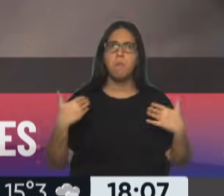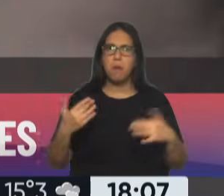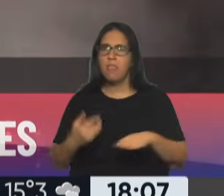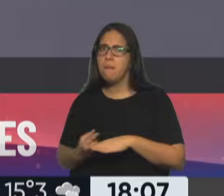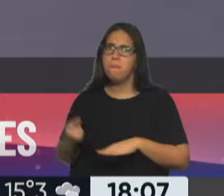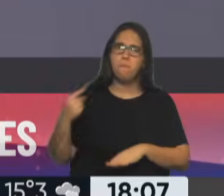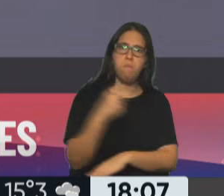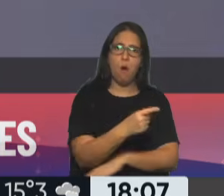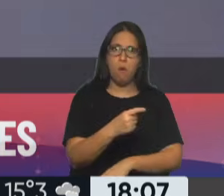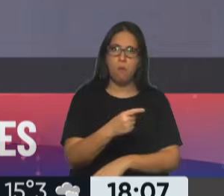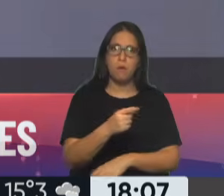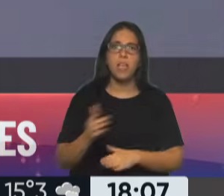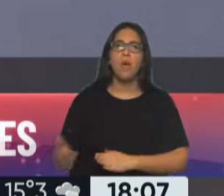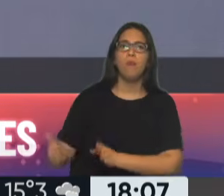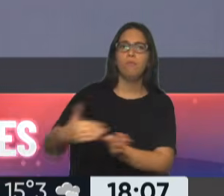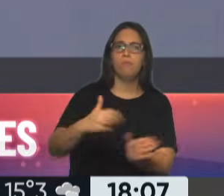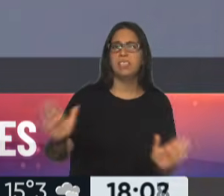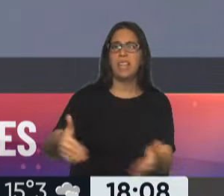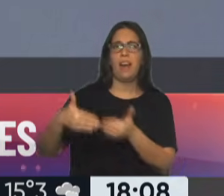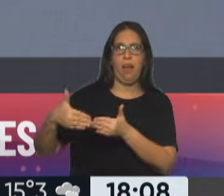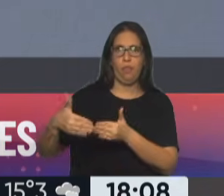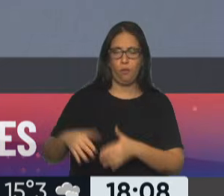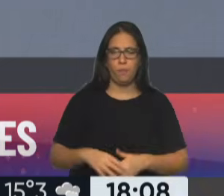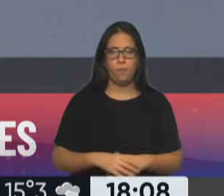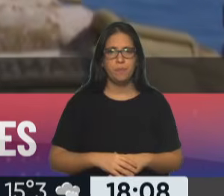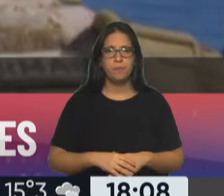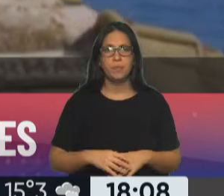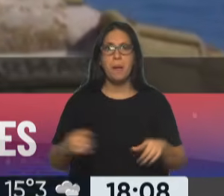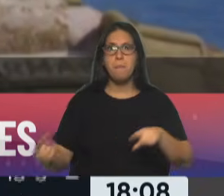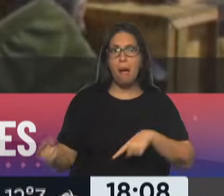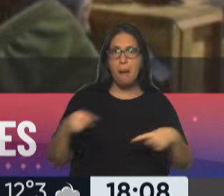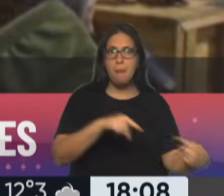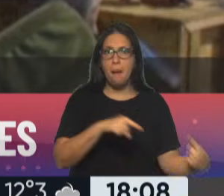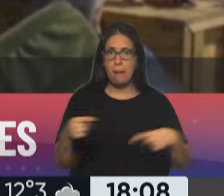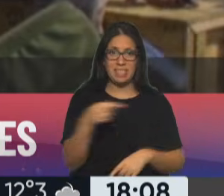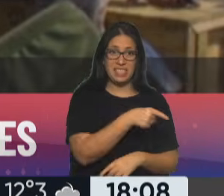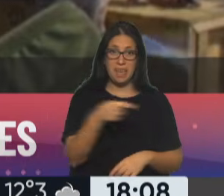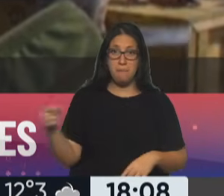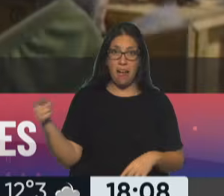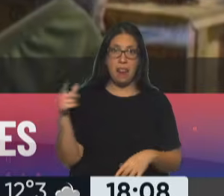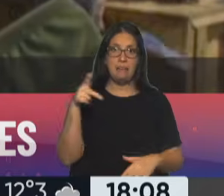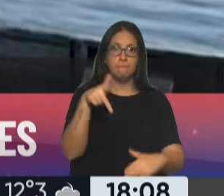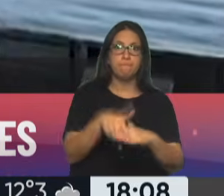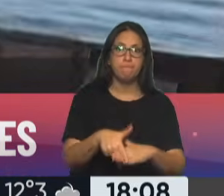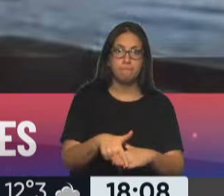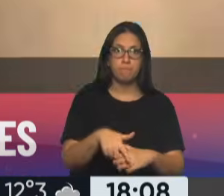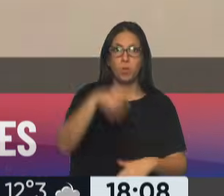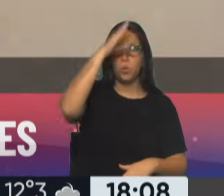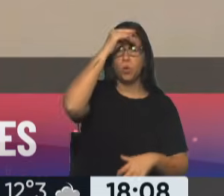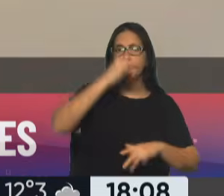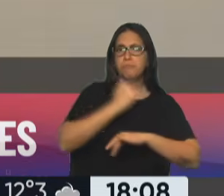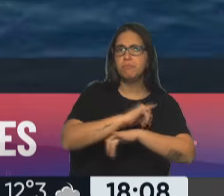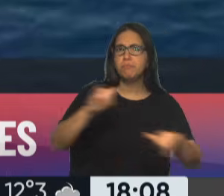mantener cerrado el estrecho de Hormuz. La dinámica de ataques y contraataques de la semana se interrumpió con un nuevo anuncio de Trump sobre